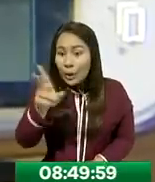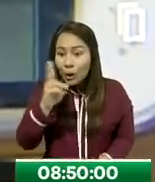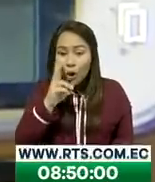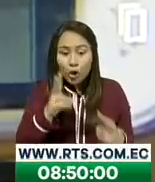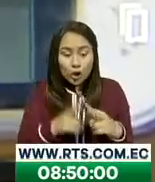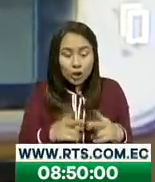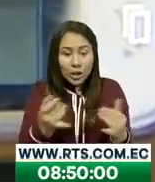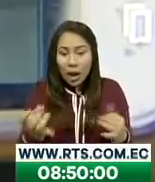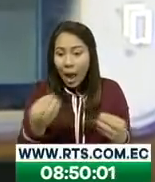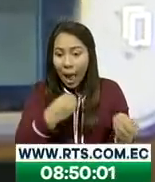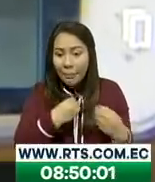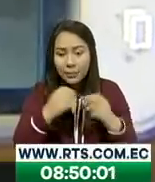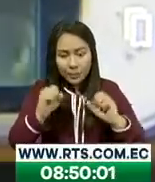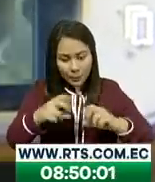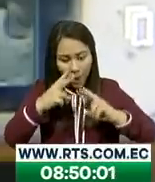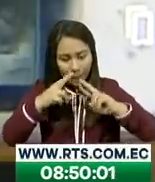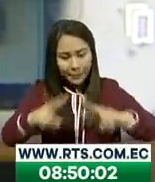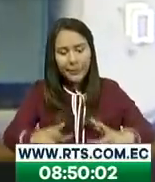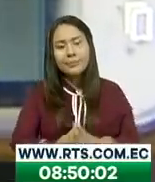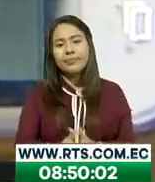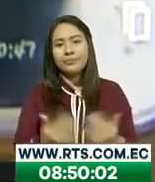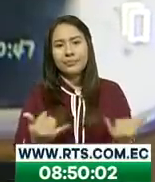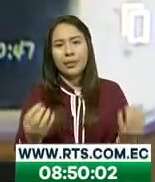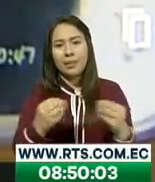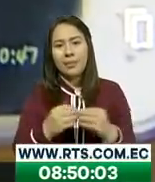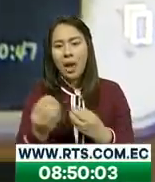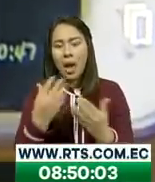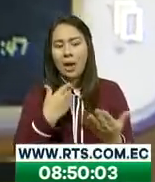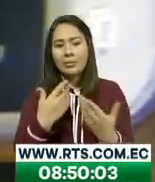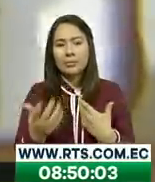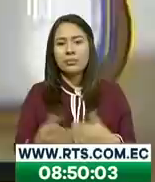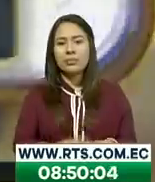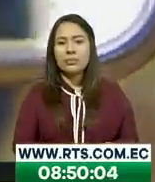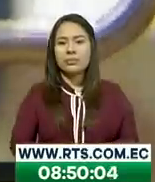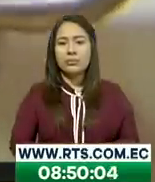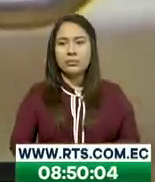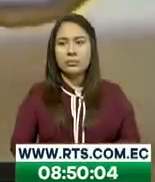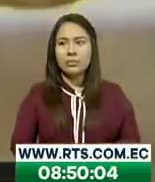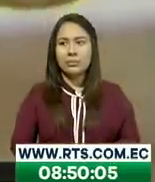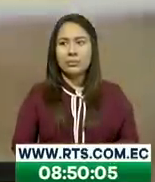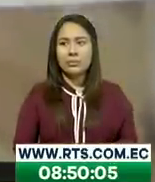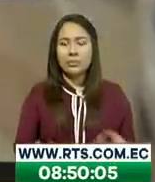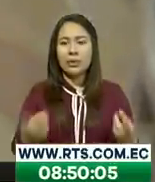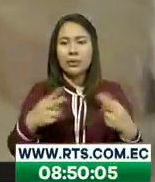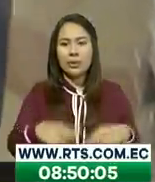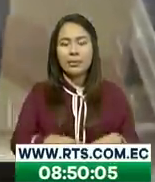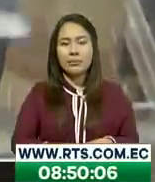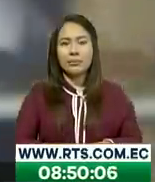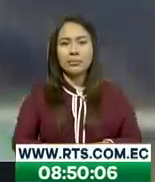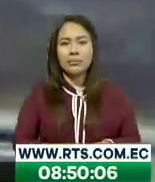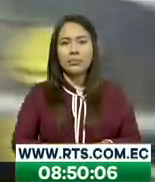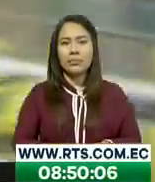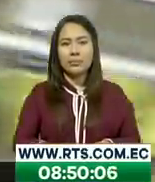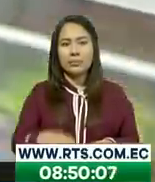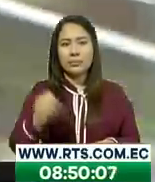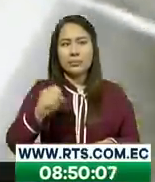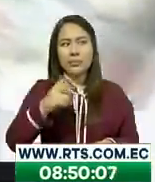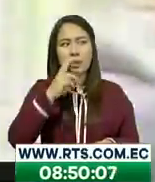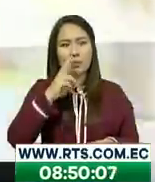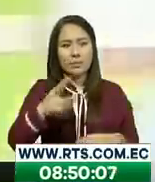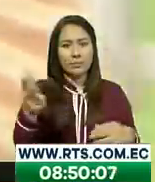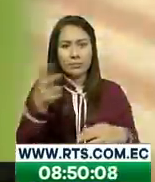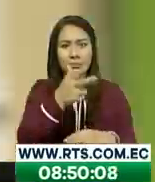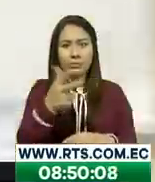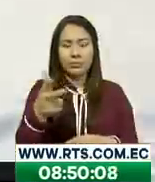nosotros podremos intervenir. Listo, muchas gracias, caballero. Y como escucharon, están trabajando en base al video que están viendo ustedes